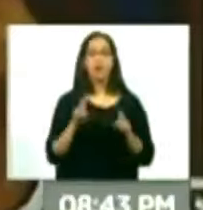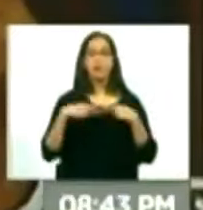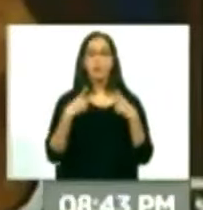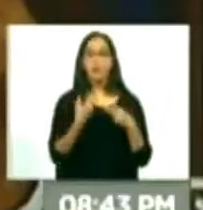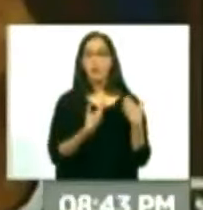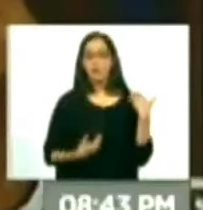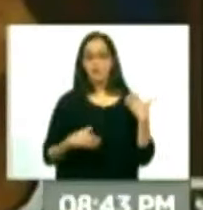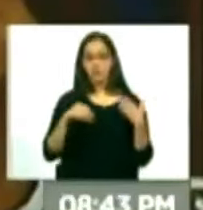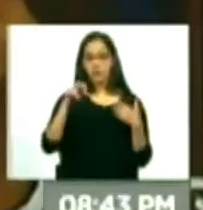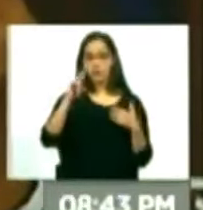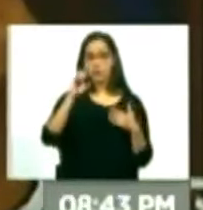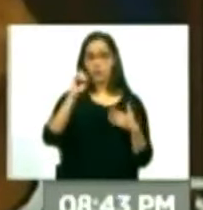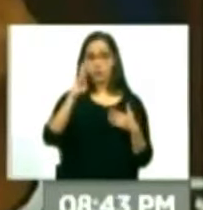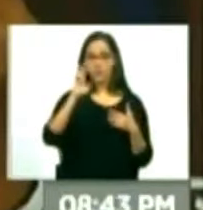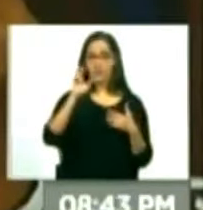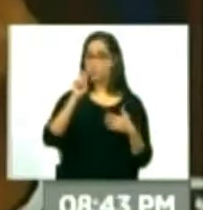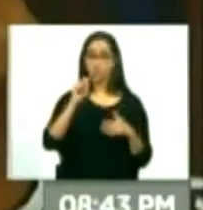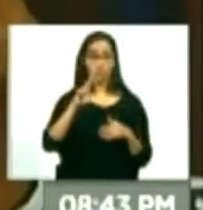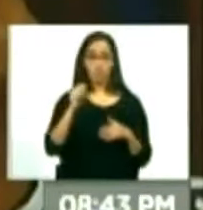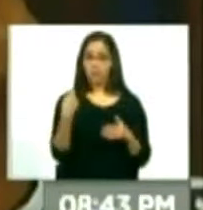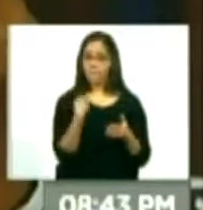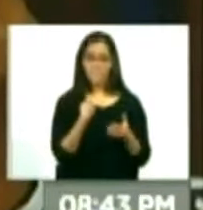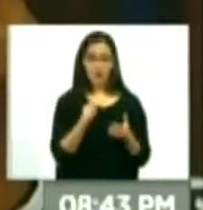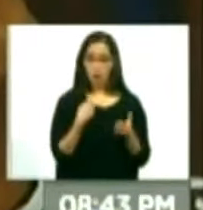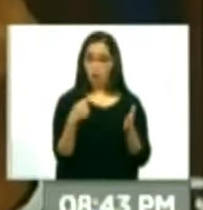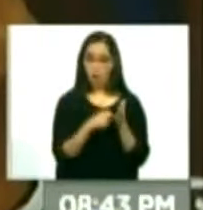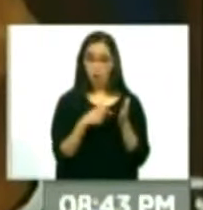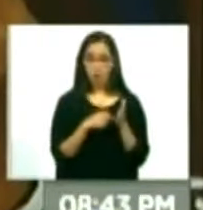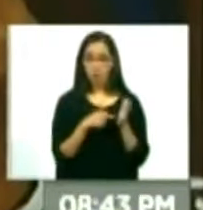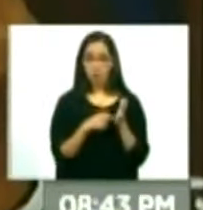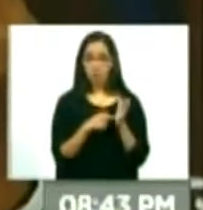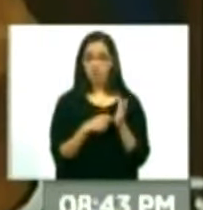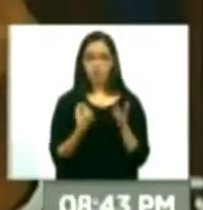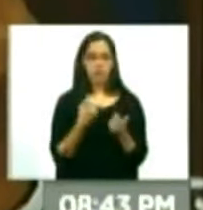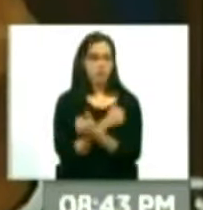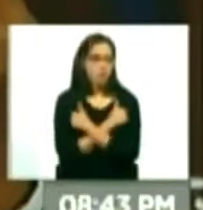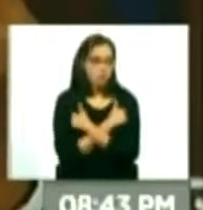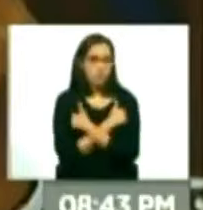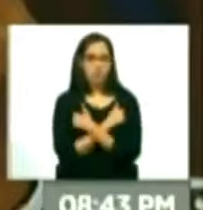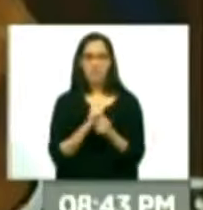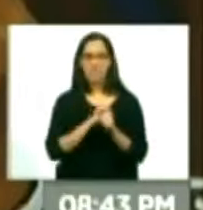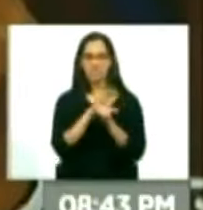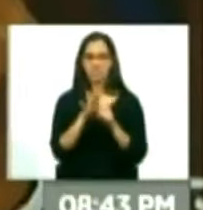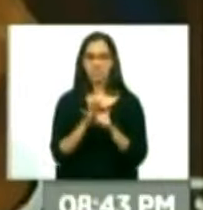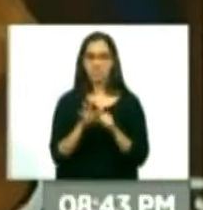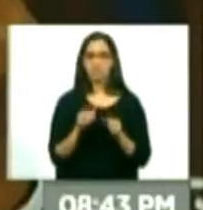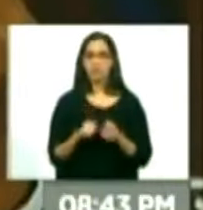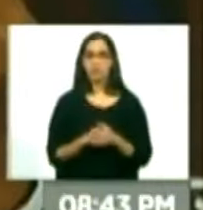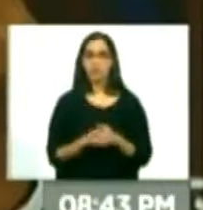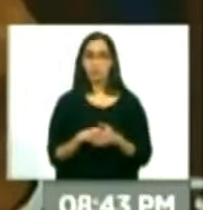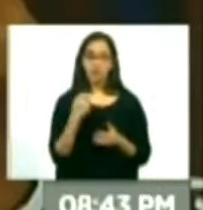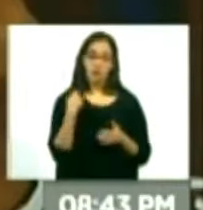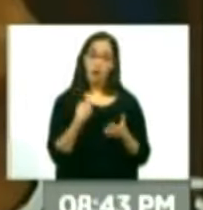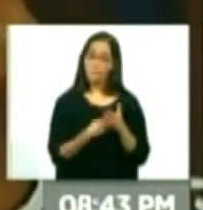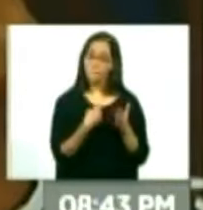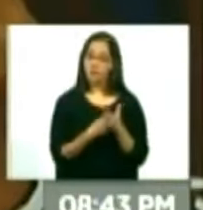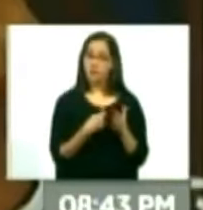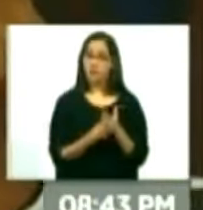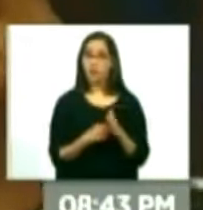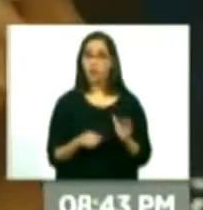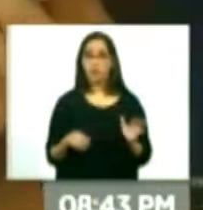Roberto Snat, quien no me pagó lo que me debían y me dejó sin sustento en pandemia. Bueno, a pagarle a esa señora si Panam Post es mía.